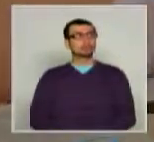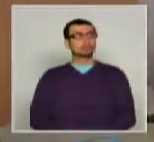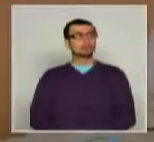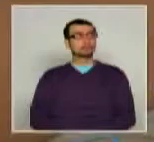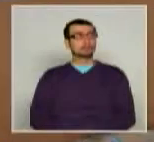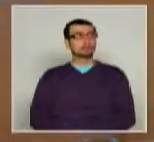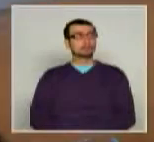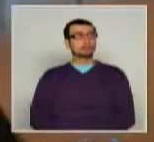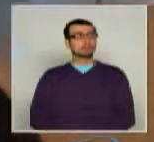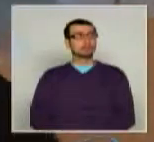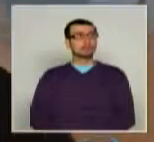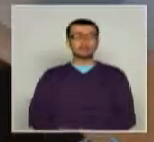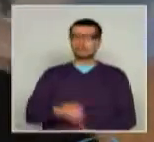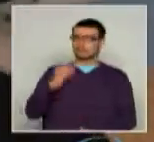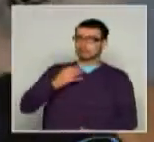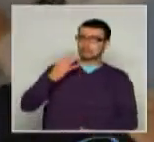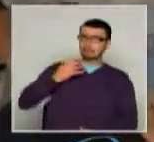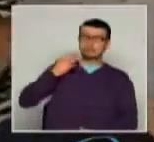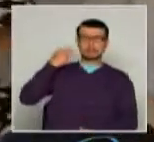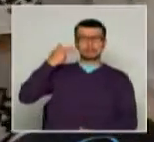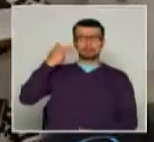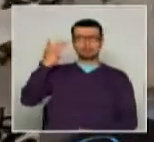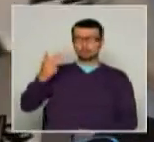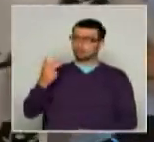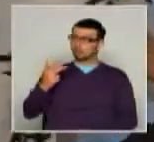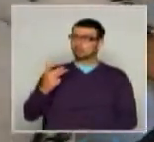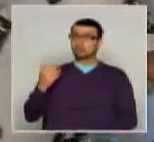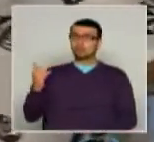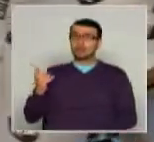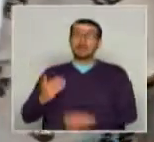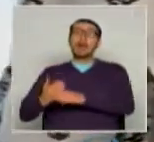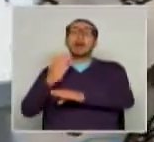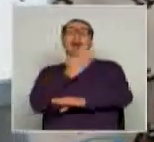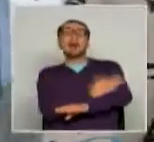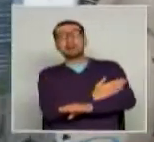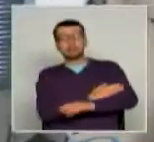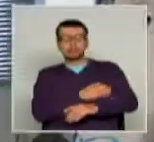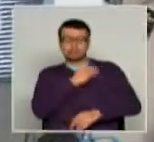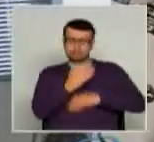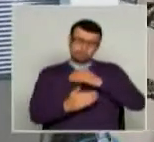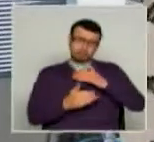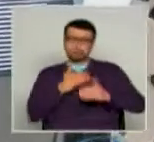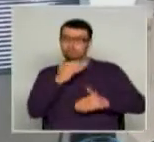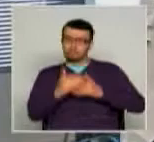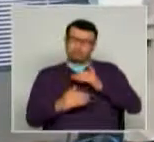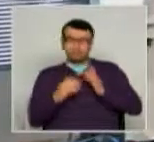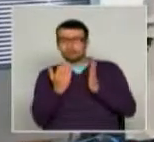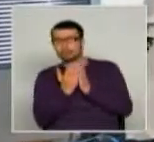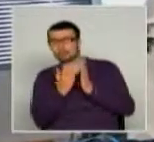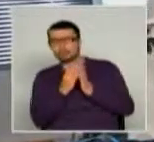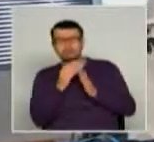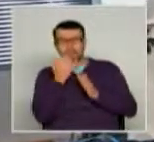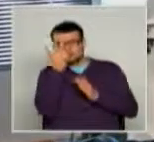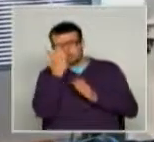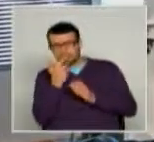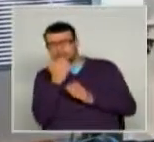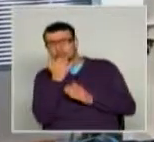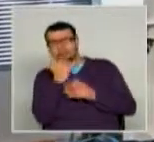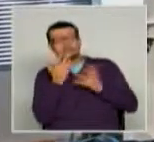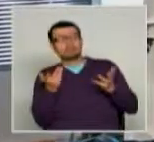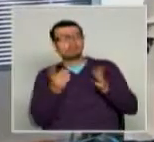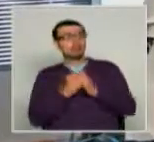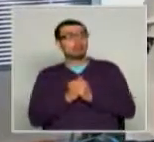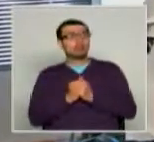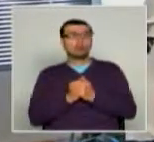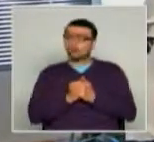Siempre hay una historia clínica antes de un procedimiento para el manejo del dolor. Aquí vamos a utilizar